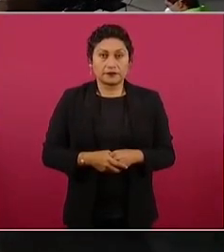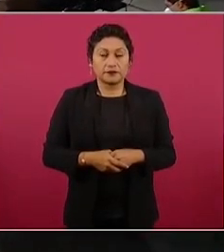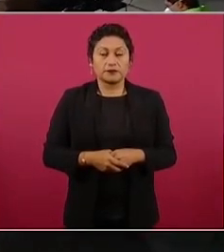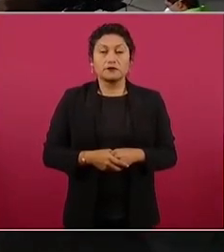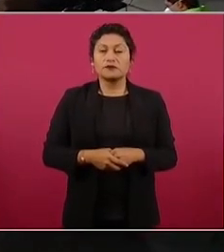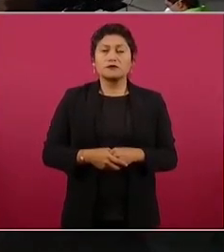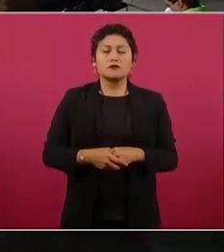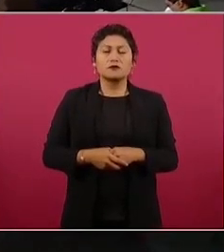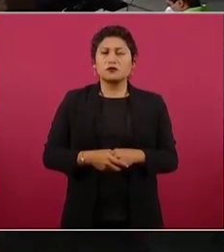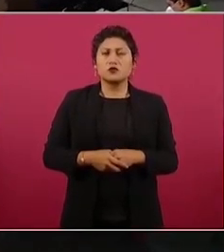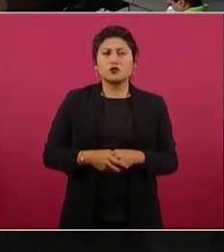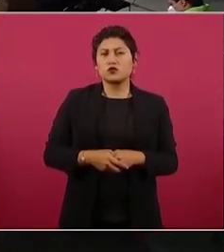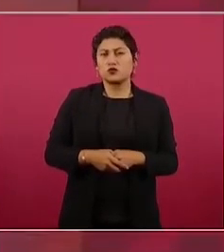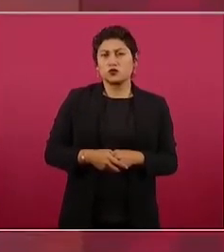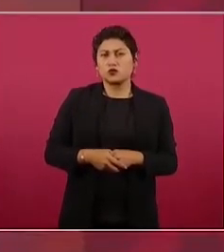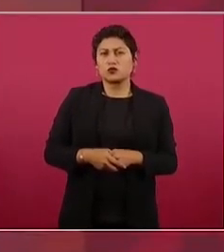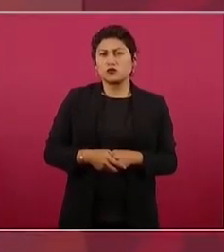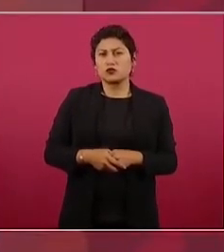No,